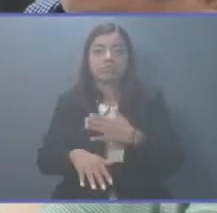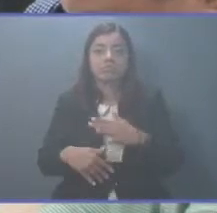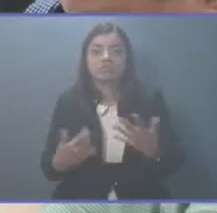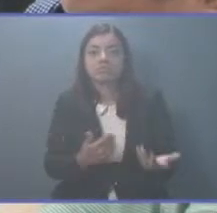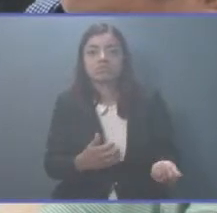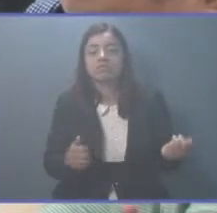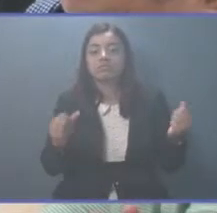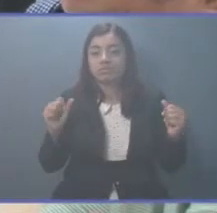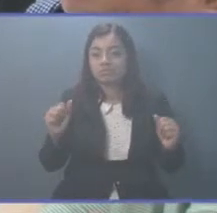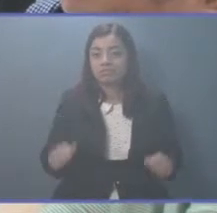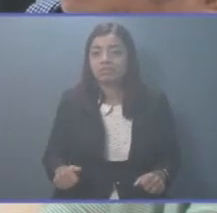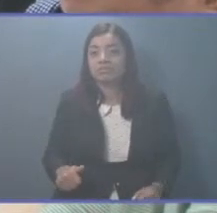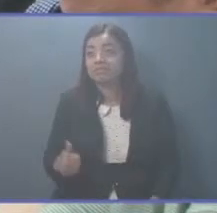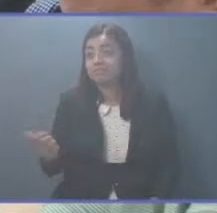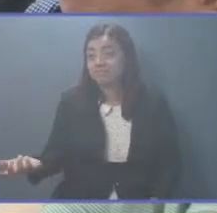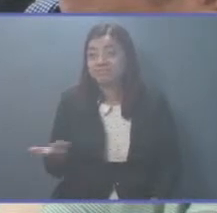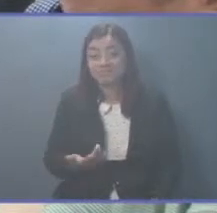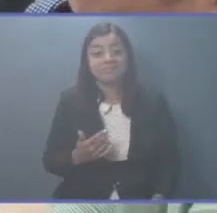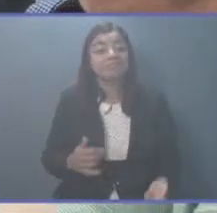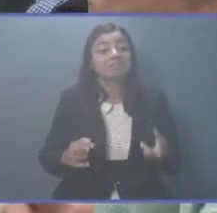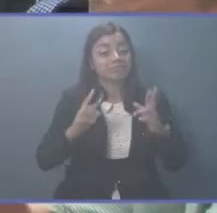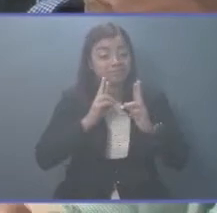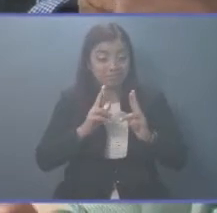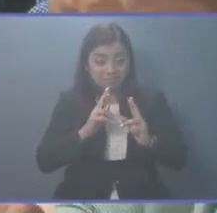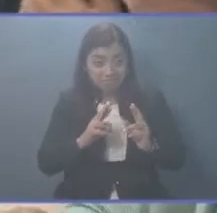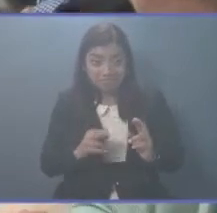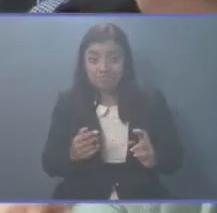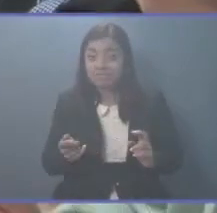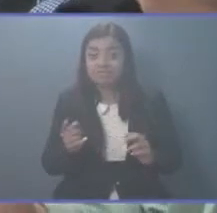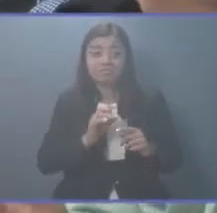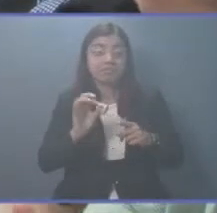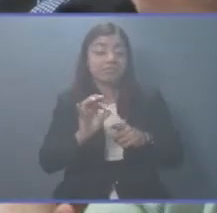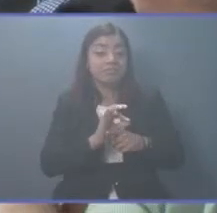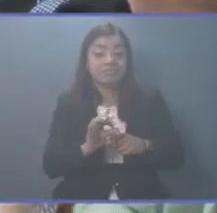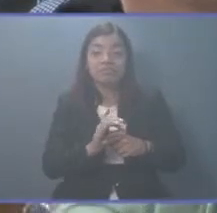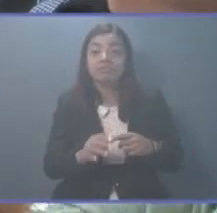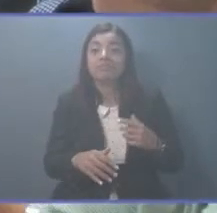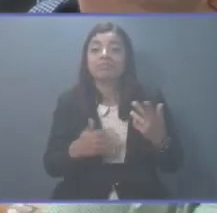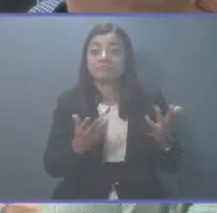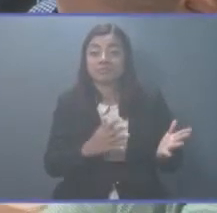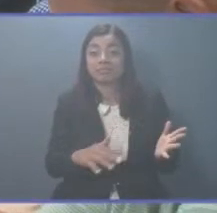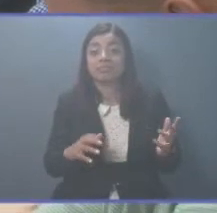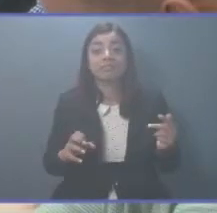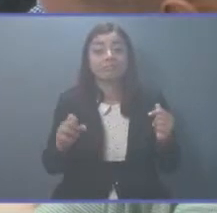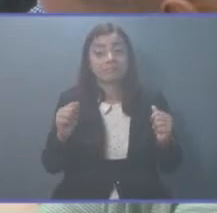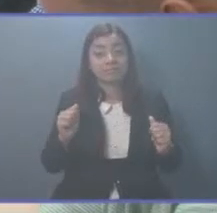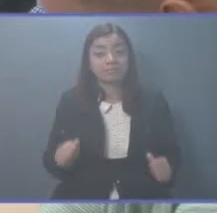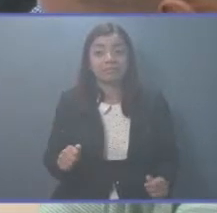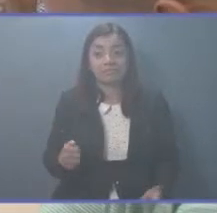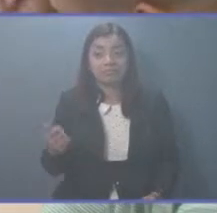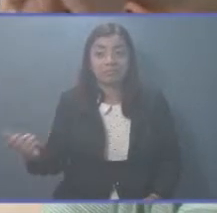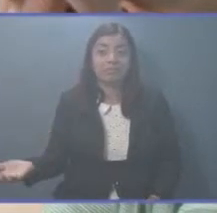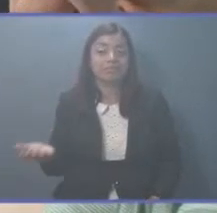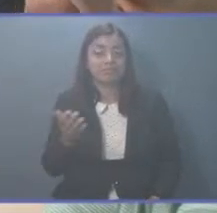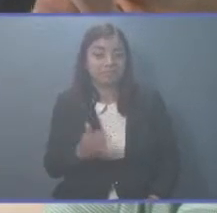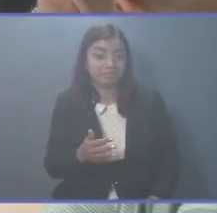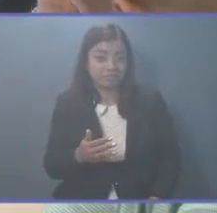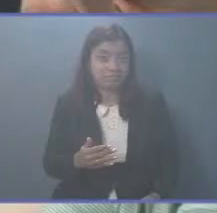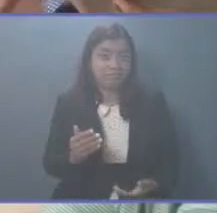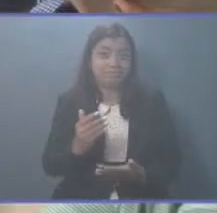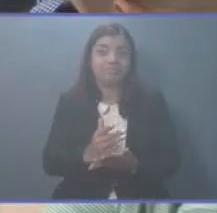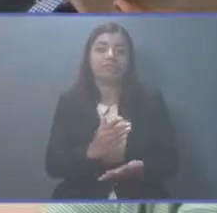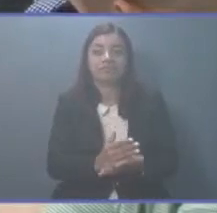fácilmente va a tener una resulta adversa porque llegaron las partes materiales a